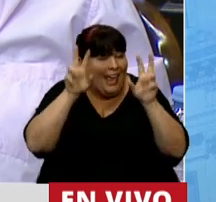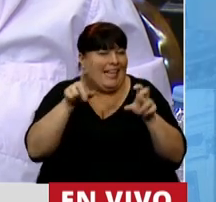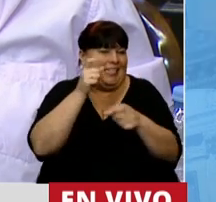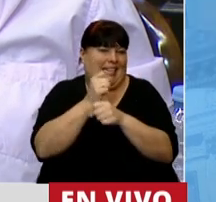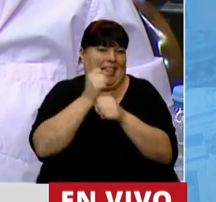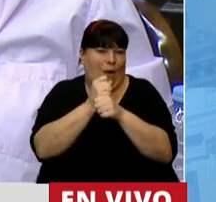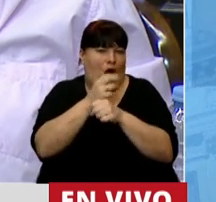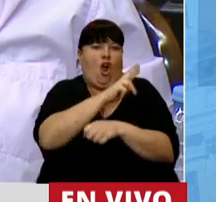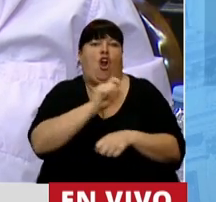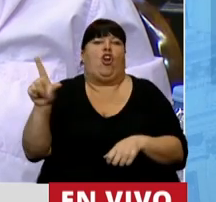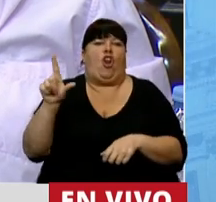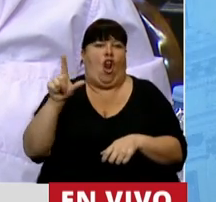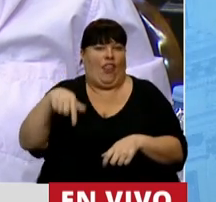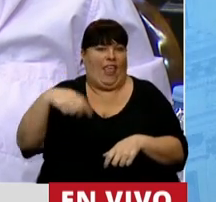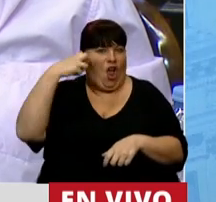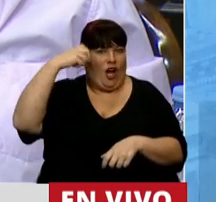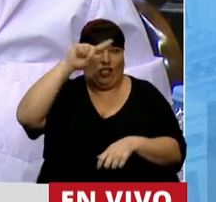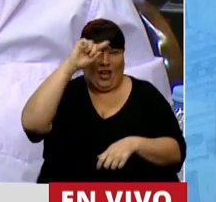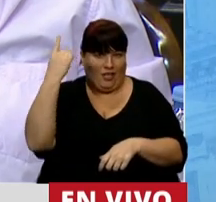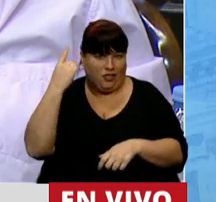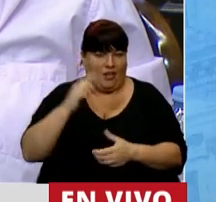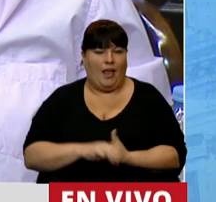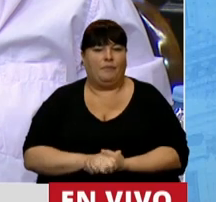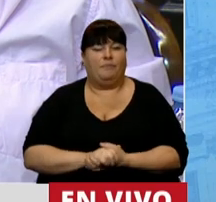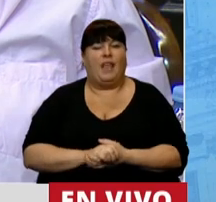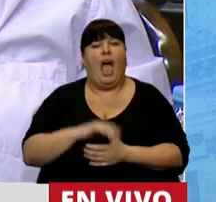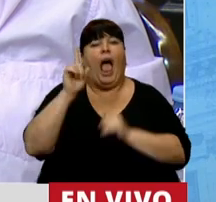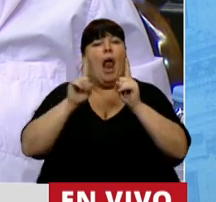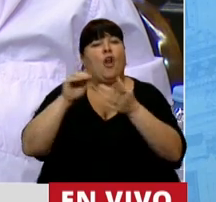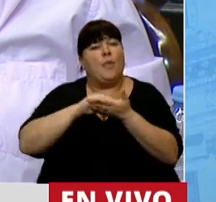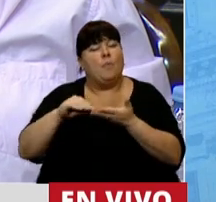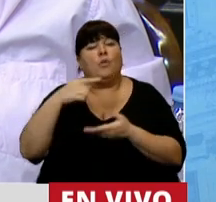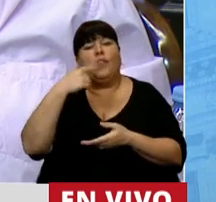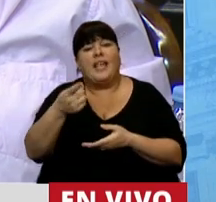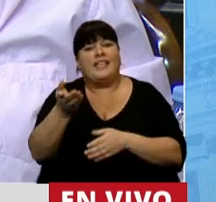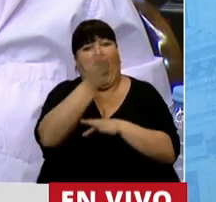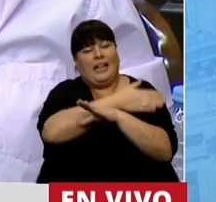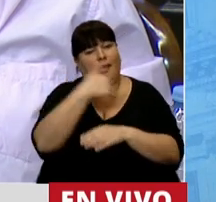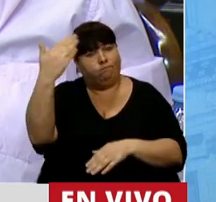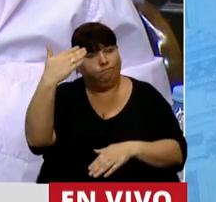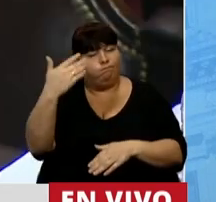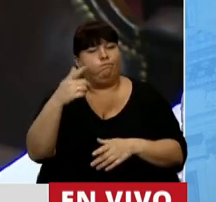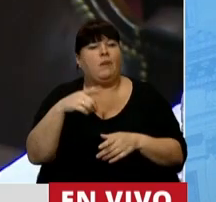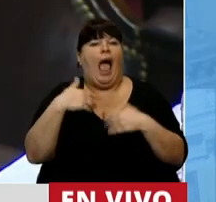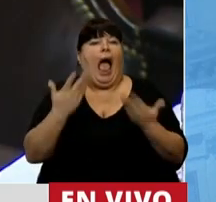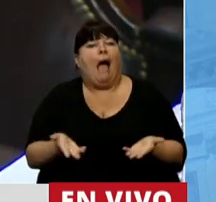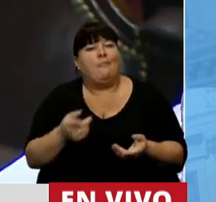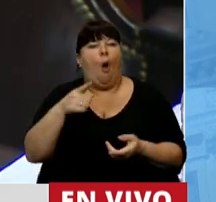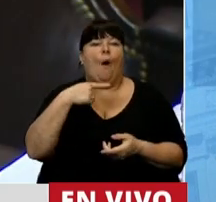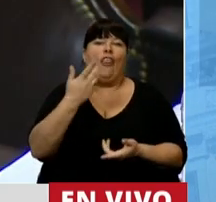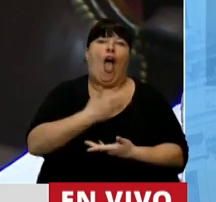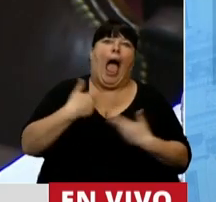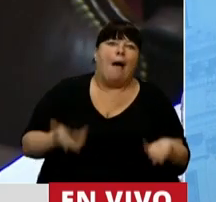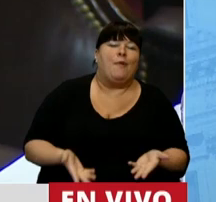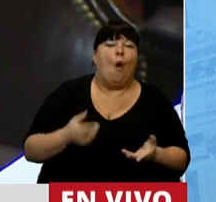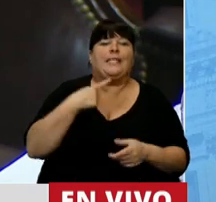la tarea y el rol del Congreso Nacional, ¿no? Algunos legisladores planteaban previamente la oportunidad o el oportunismo o